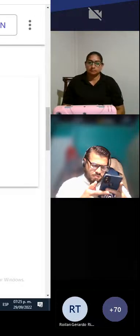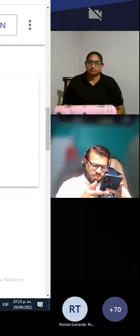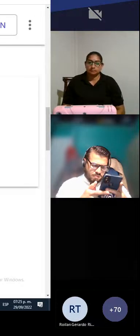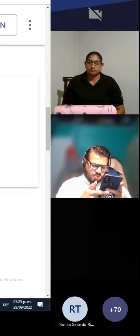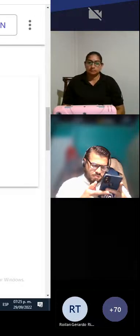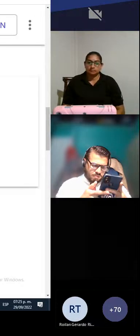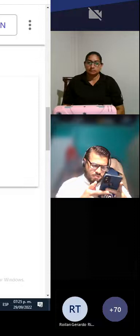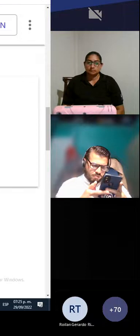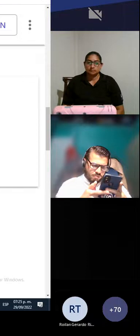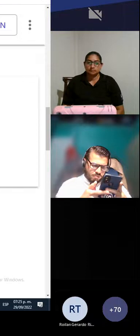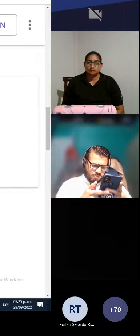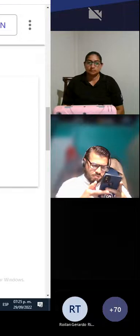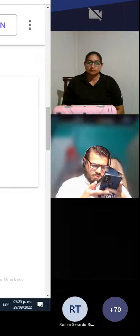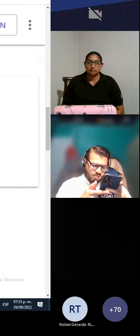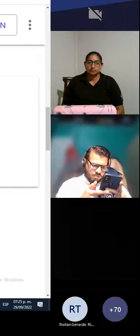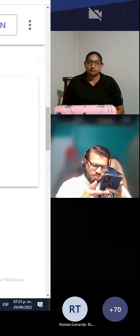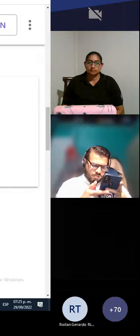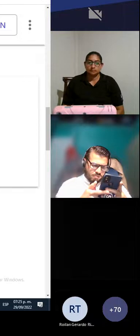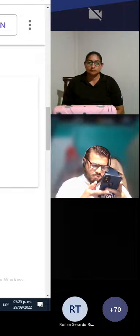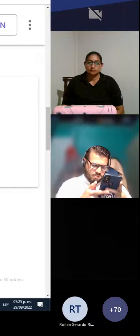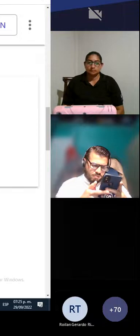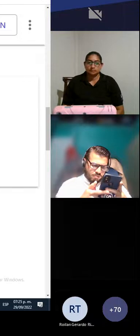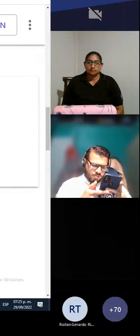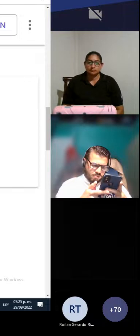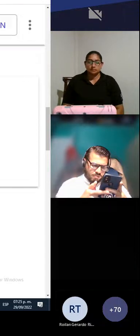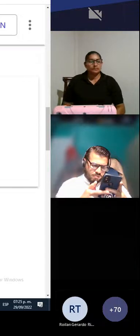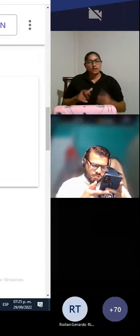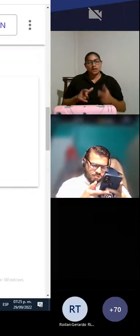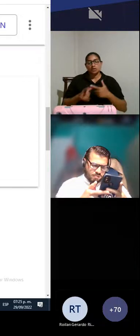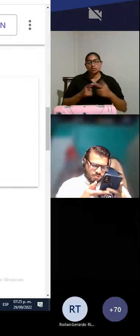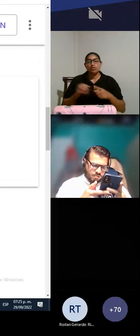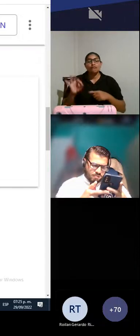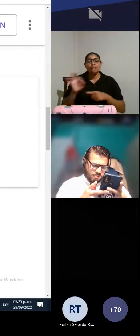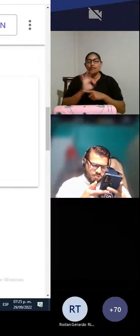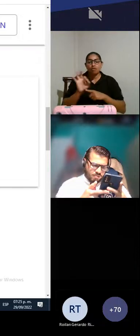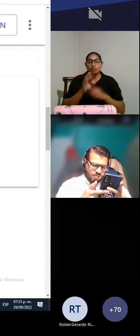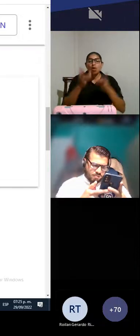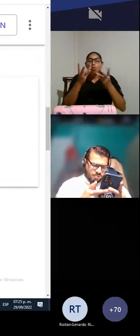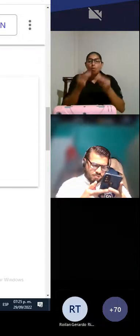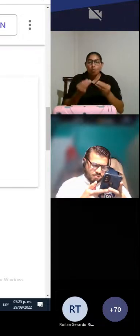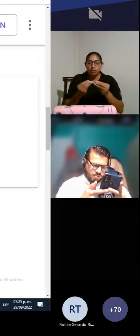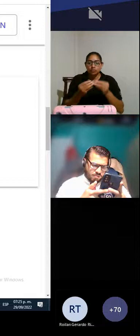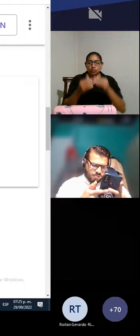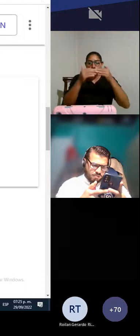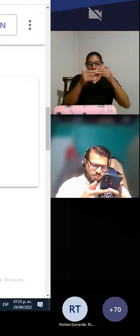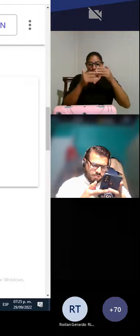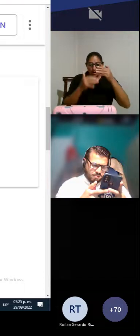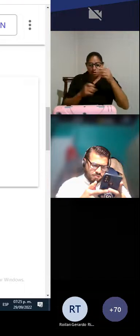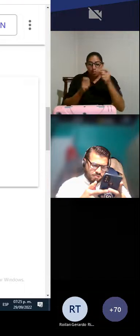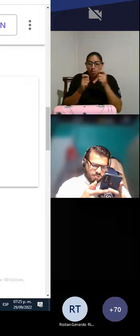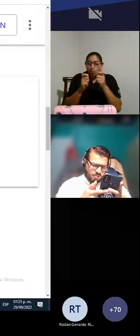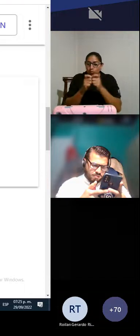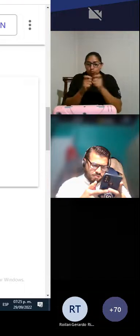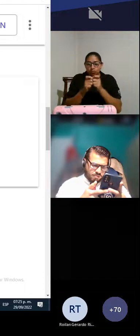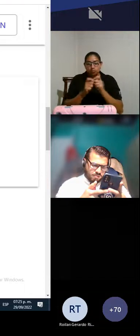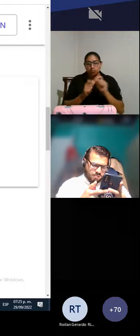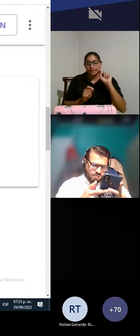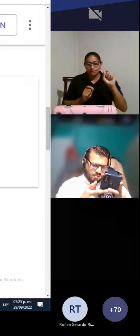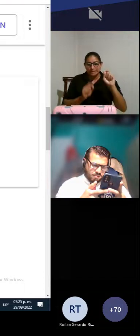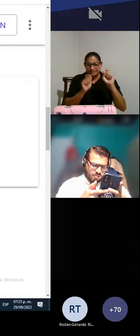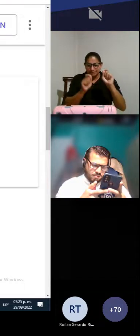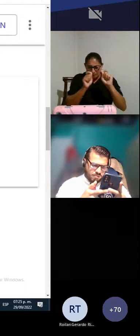Bien, entonces lo que vimos acá con esa fórmula es el cálculo de una derivada puntual en un punto en